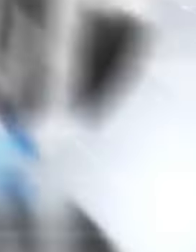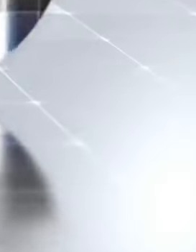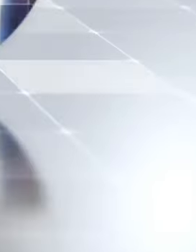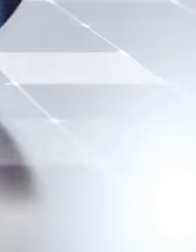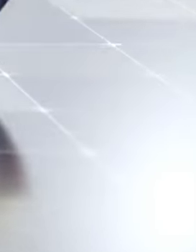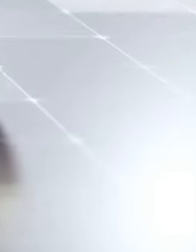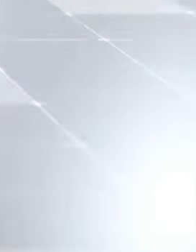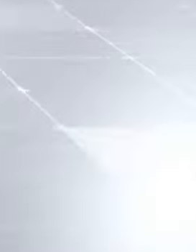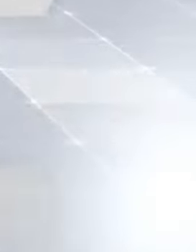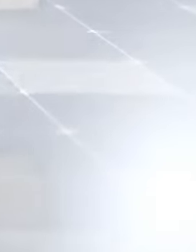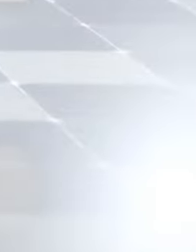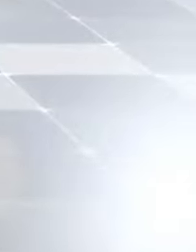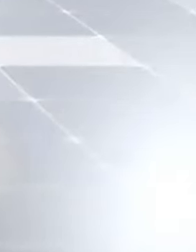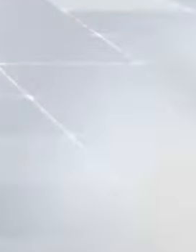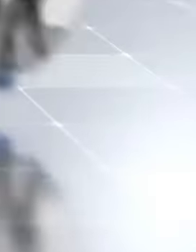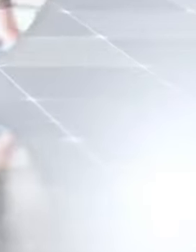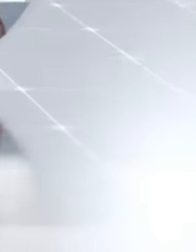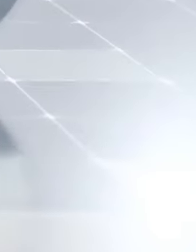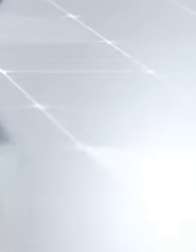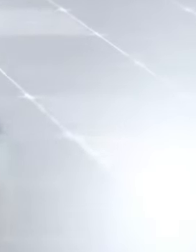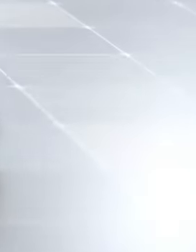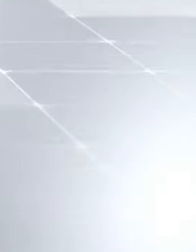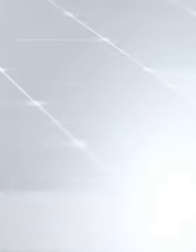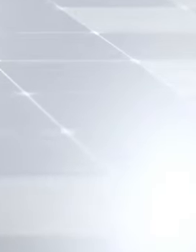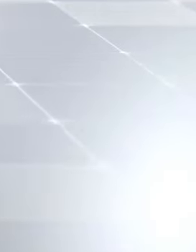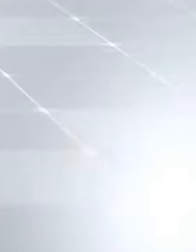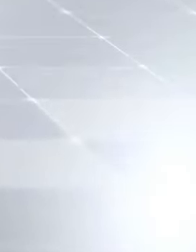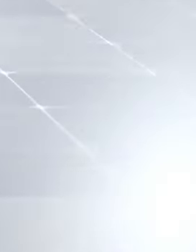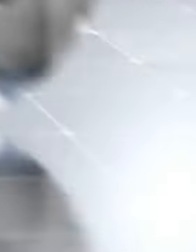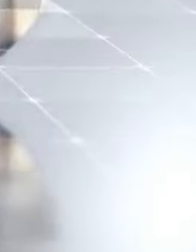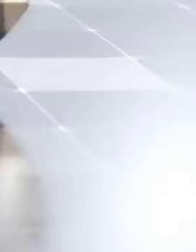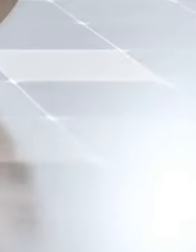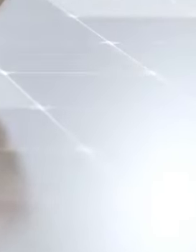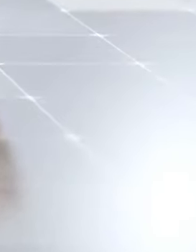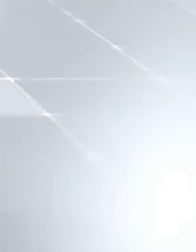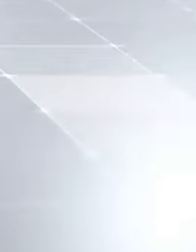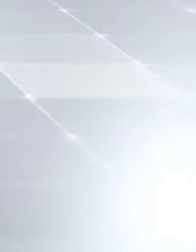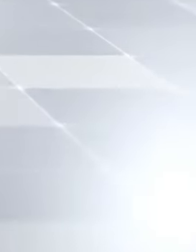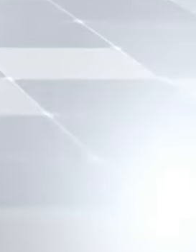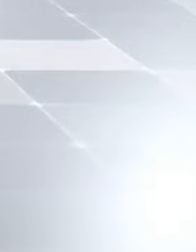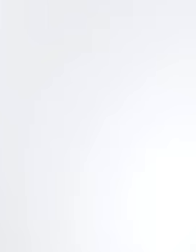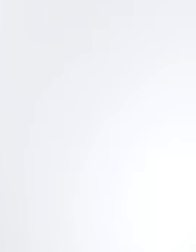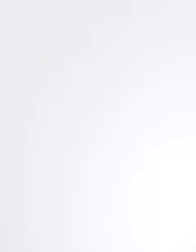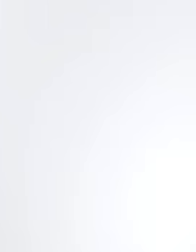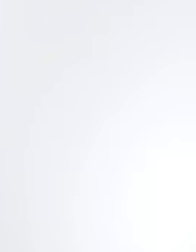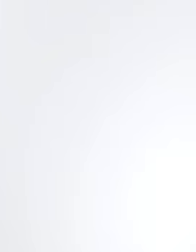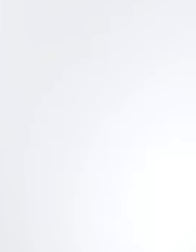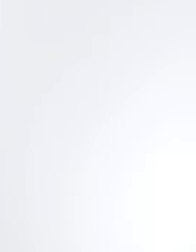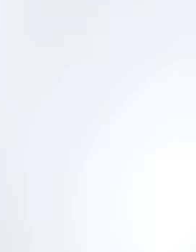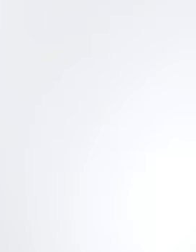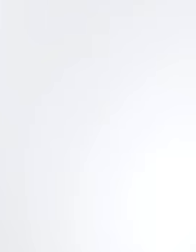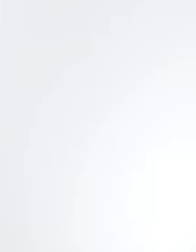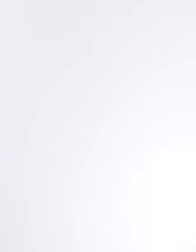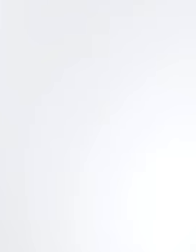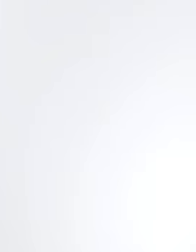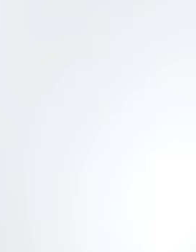corredores de seguros del Uruguay. Contamos con soluciones personalizadas de las compañías más importantes de Uruguay para proteger lo que más importa.